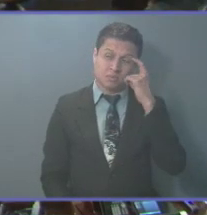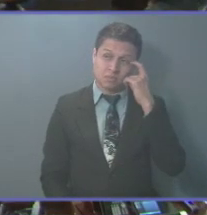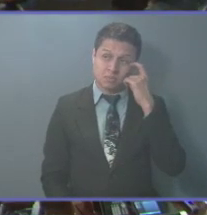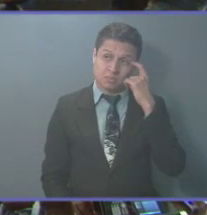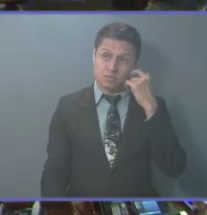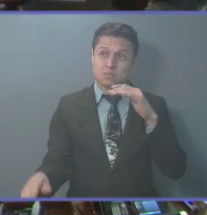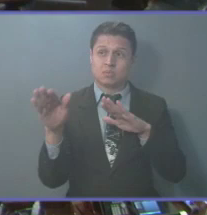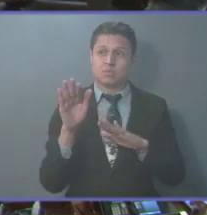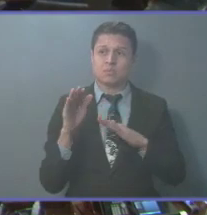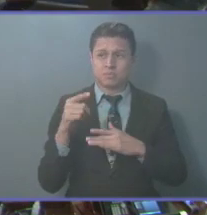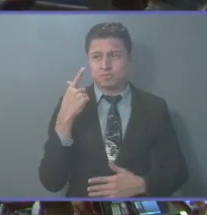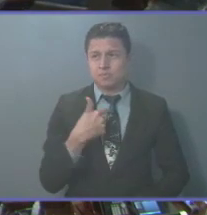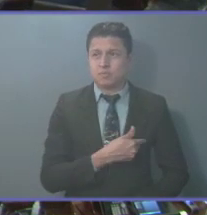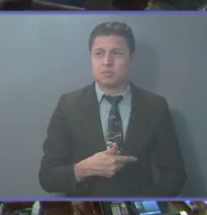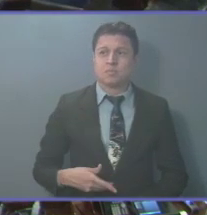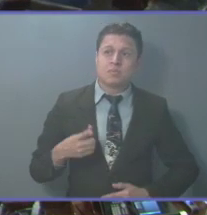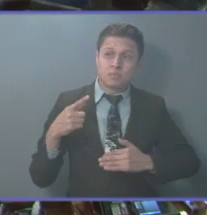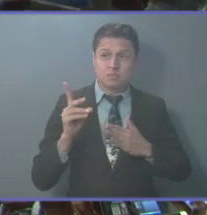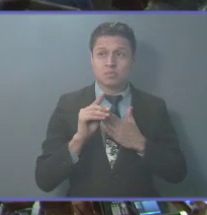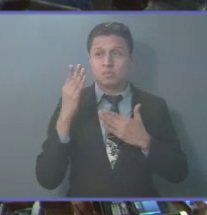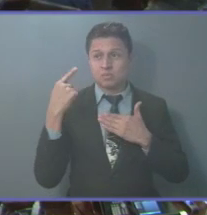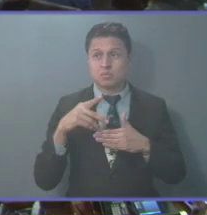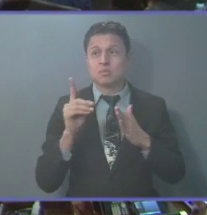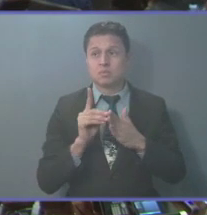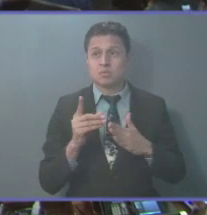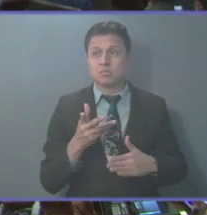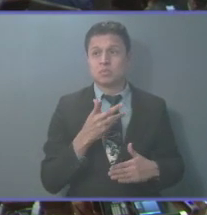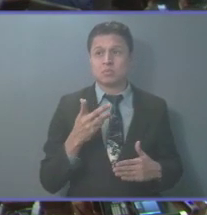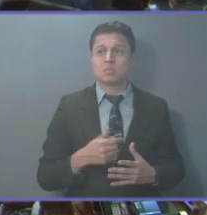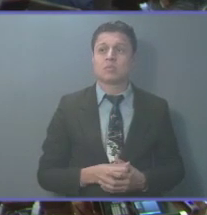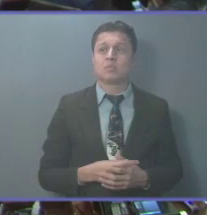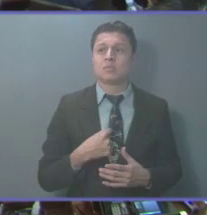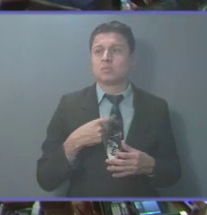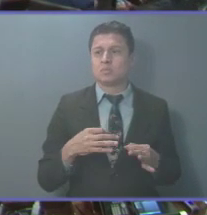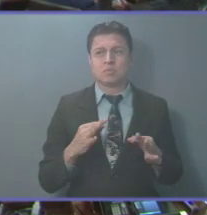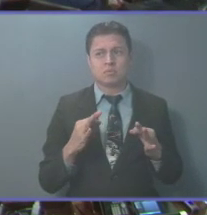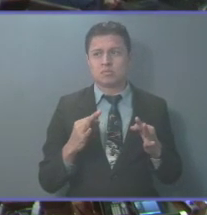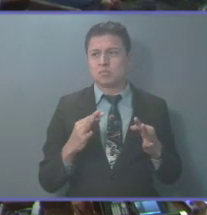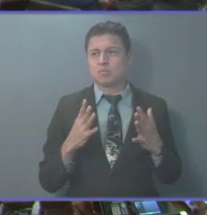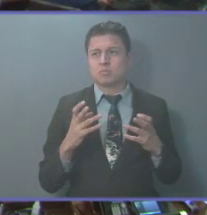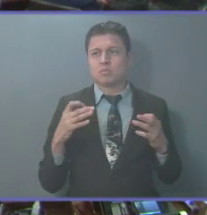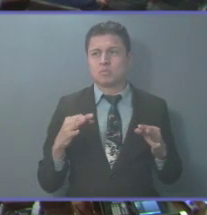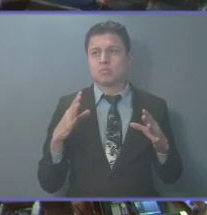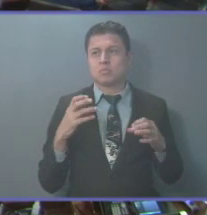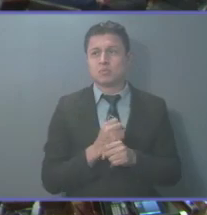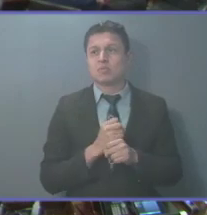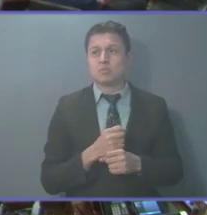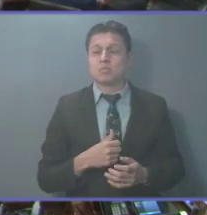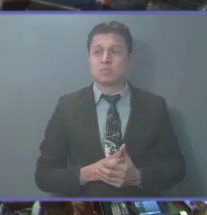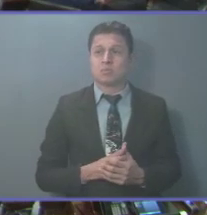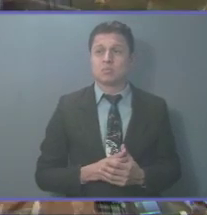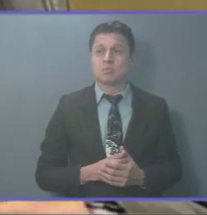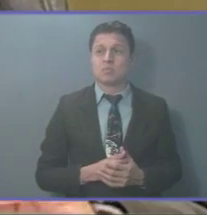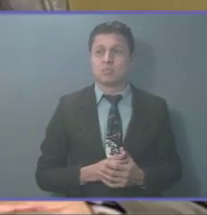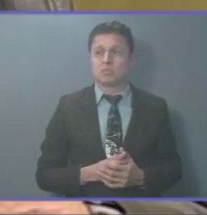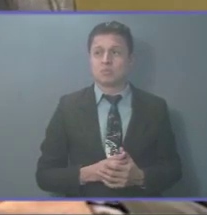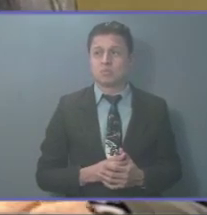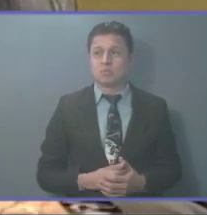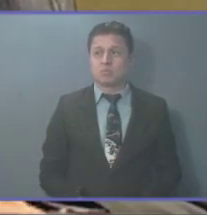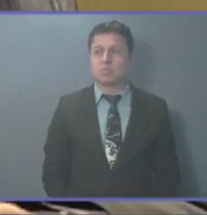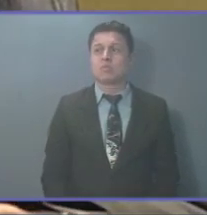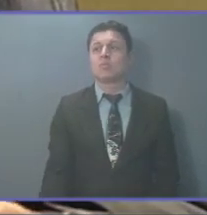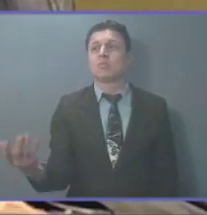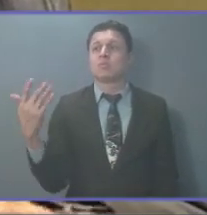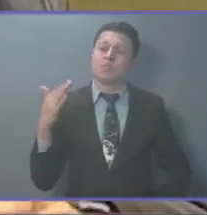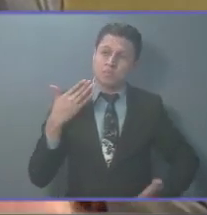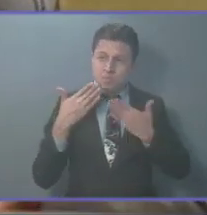Gracias, presidente, colegas, diputadas y diputados. Voy a ser muy breve. Ya a esta hora creo que se ha expresado